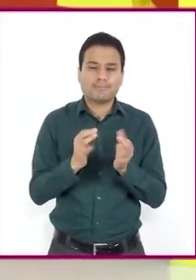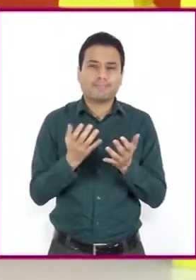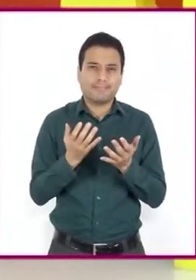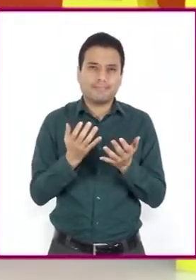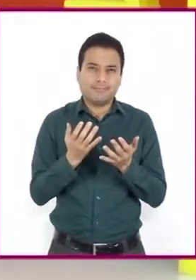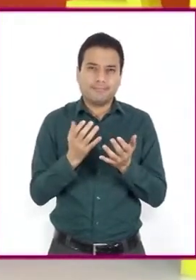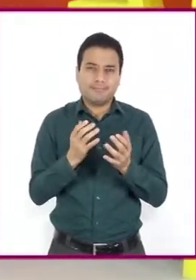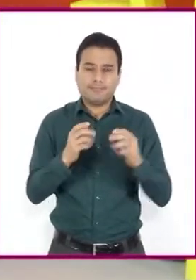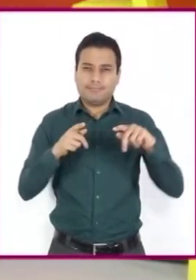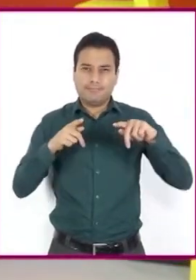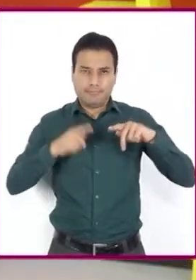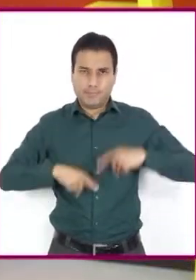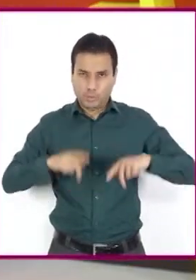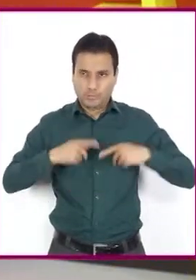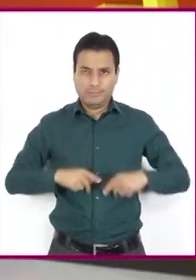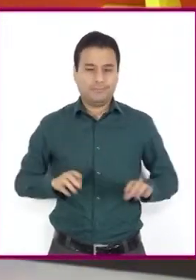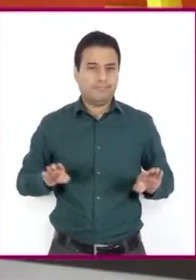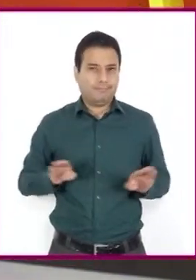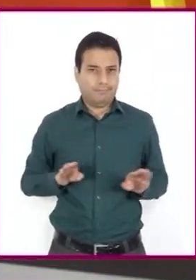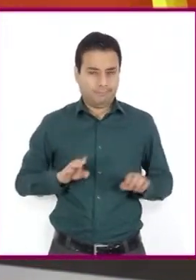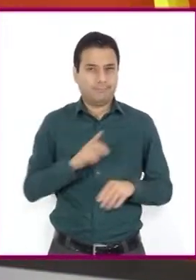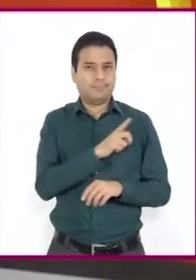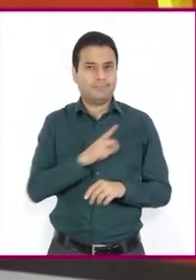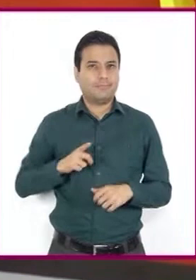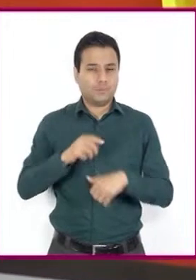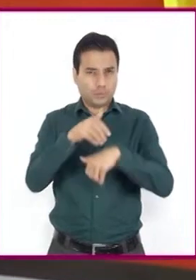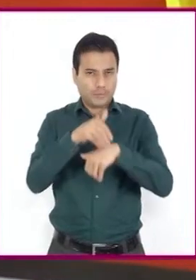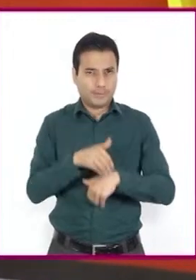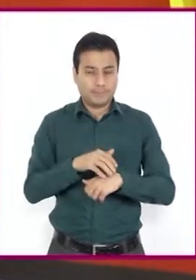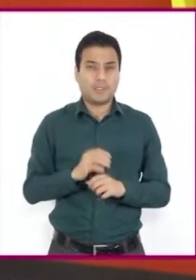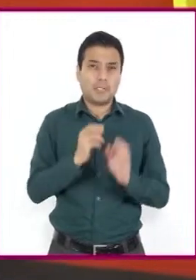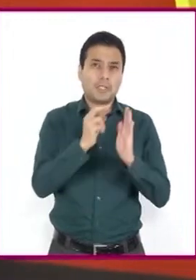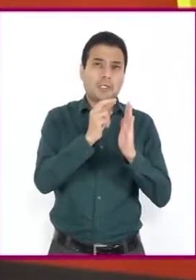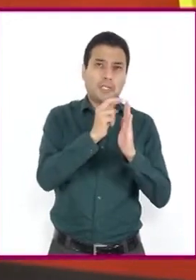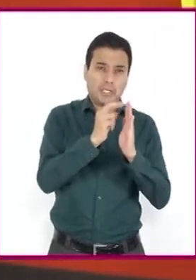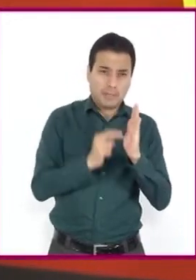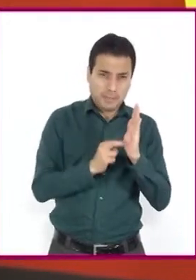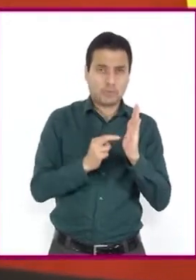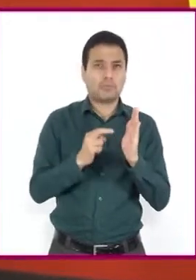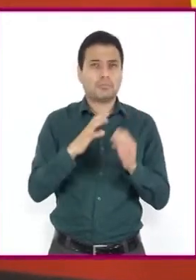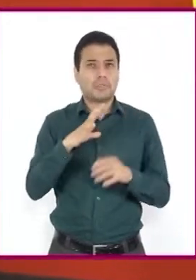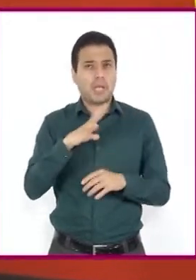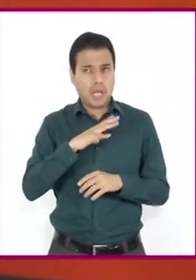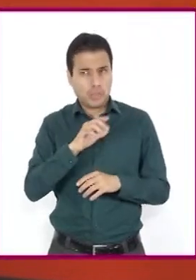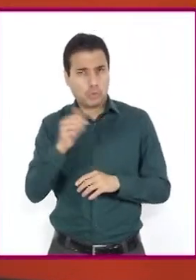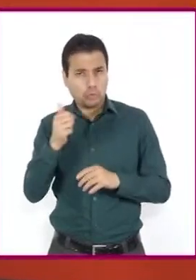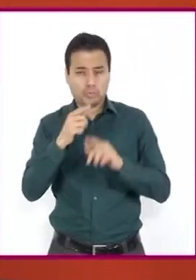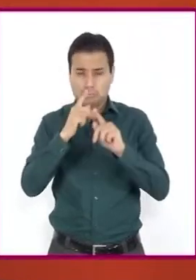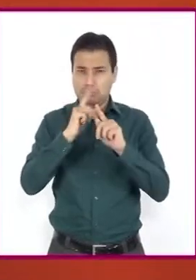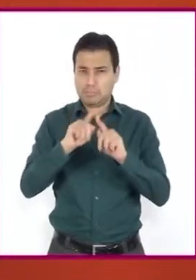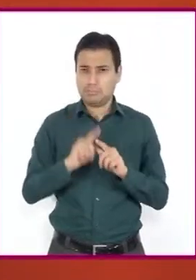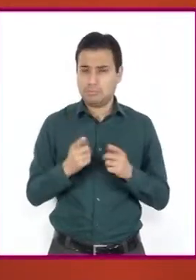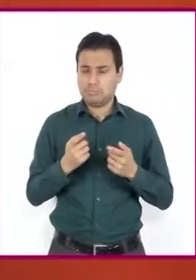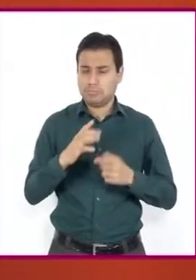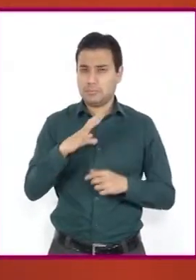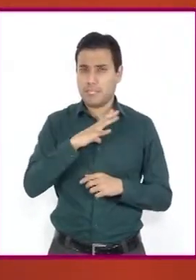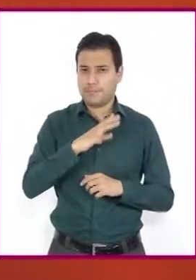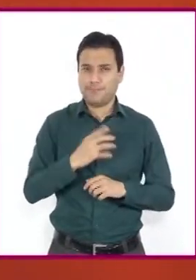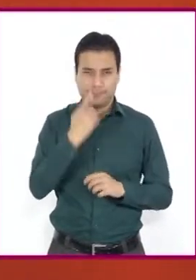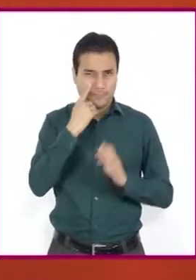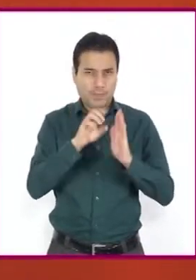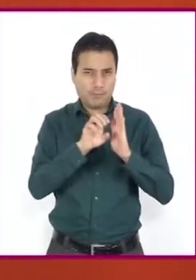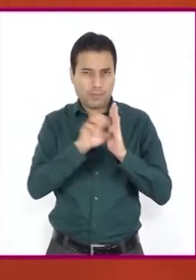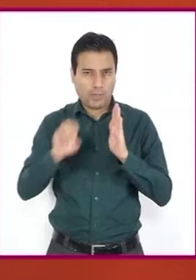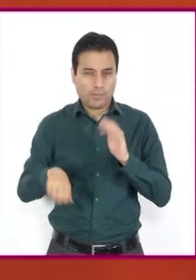puntual. Aparte de los reglamentos, existen otros documentos normativos de mayor cobertura. Nos referimos a